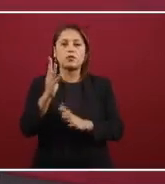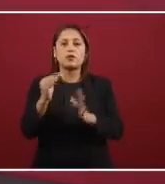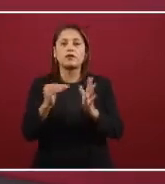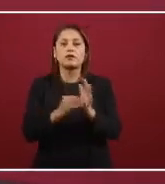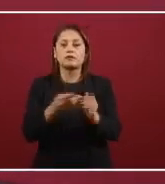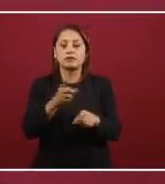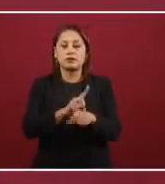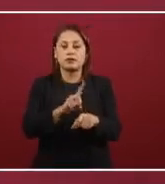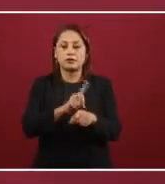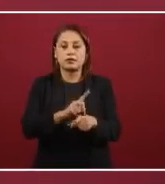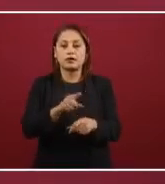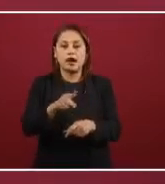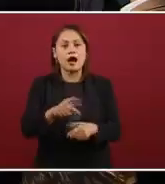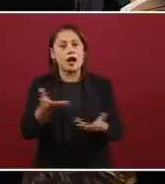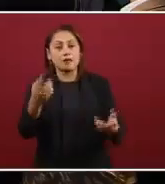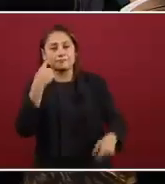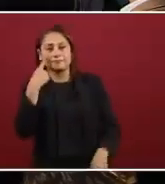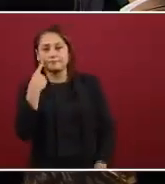esto? Ah, bueno, mire,